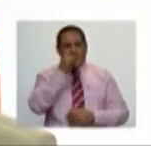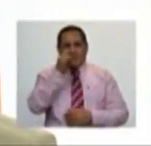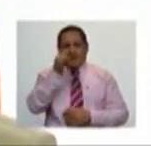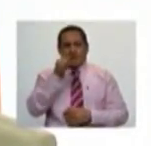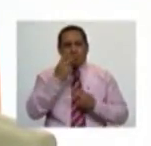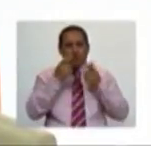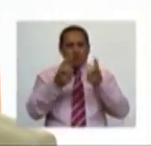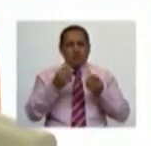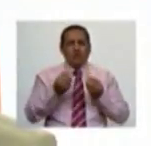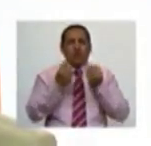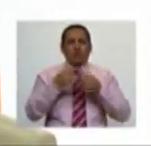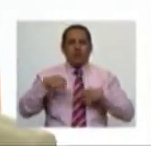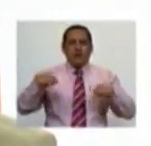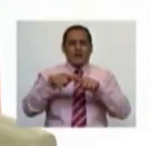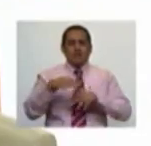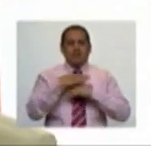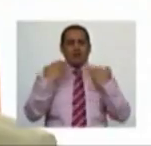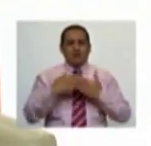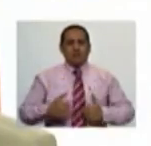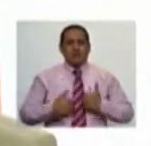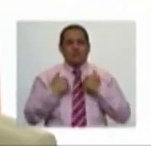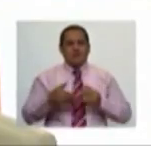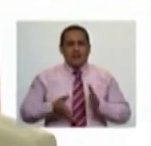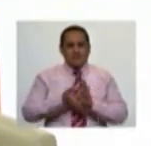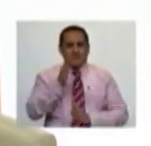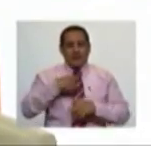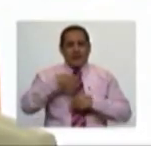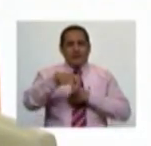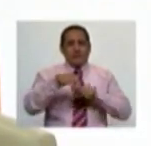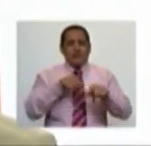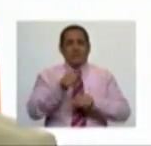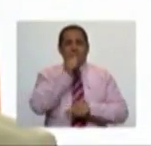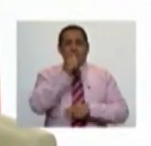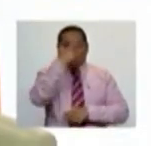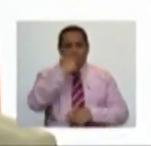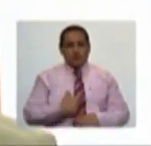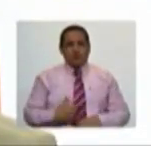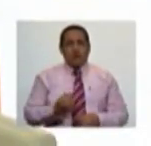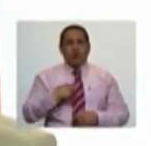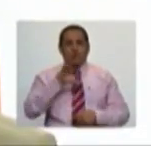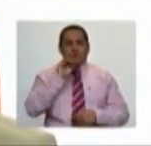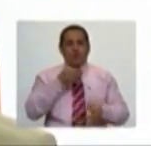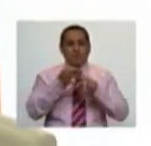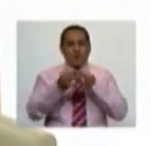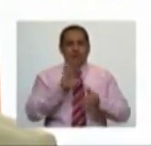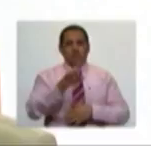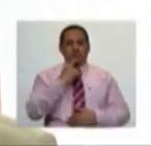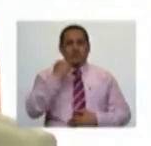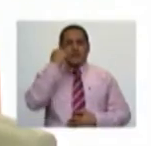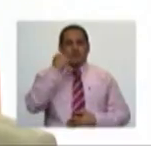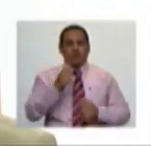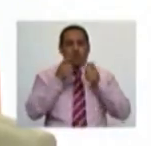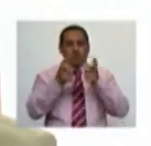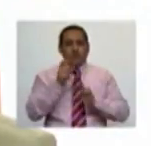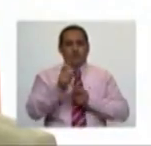de seguridad, pero ¿hasta qué punto estas vulneran nuestro derecho al libre tránsito y a la intimidad? Hoy hablamos de ello, hoy en Tus